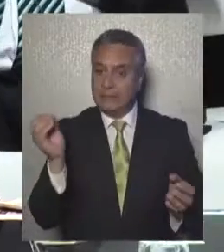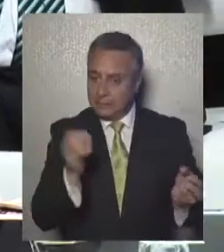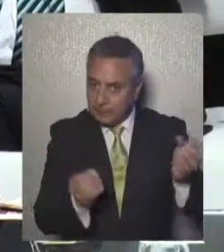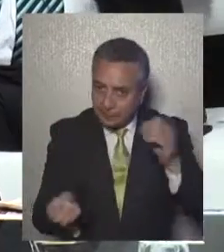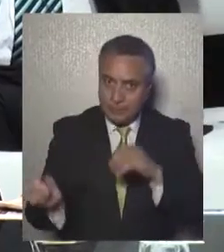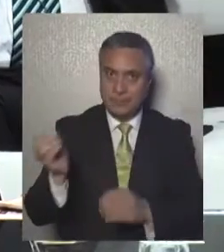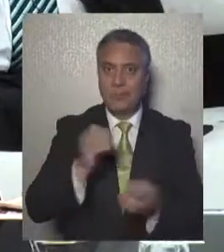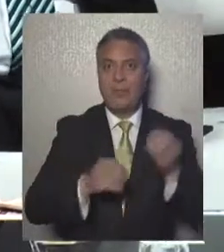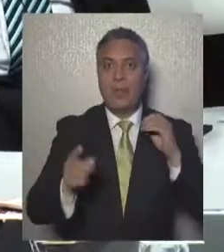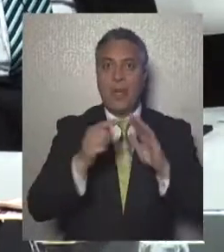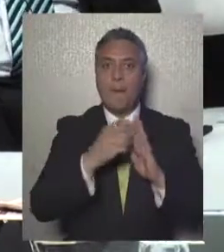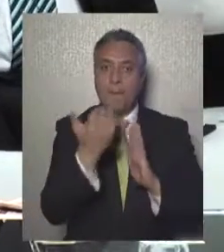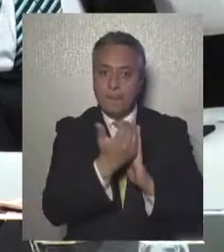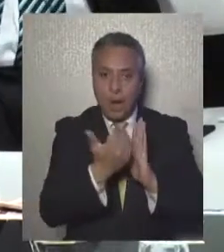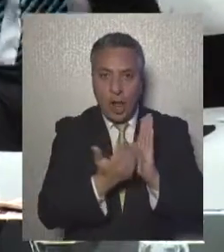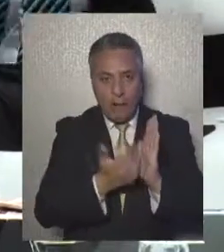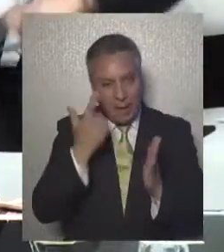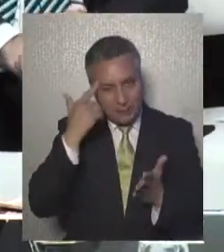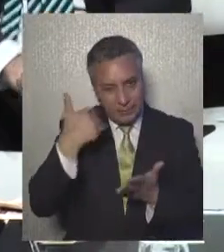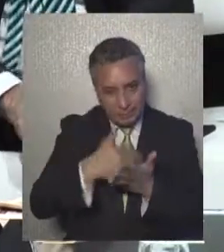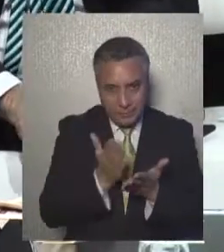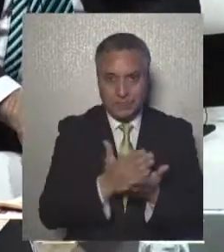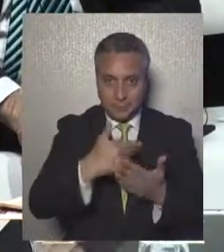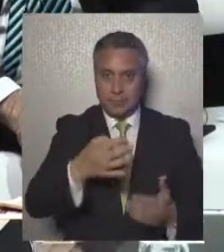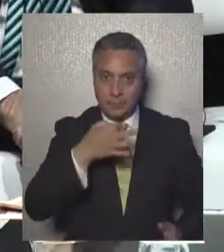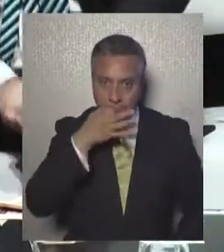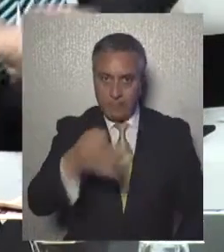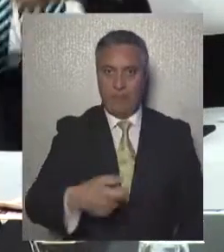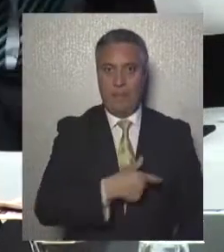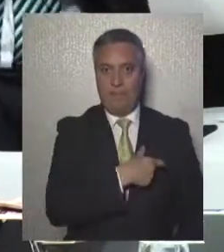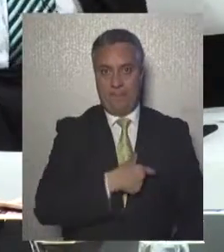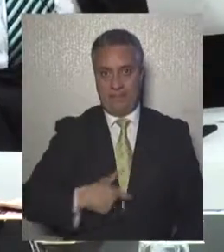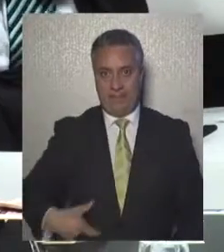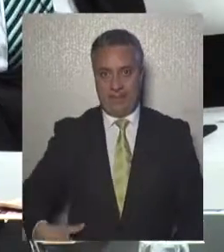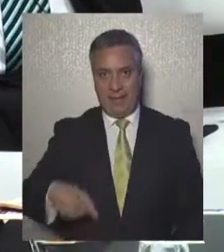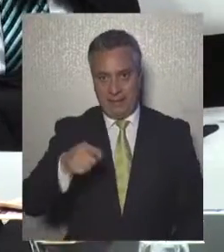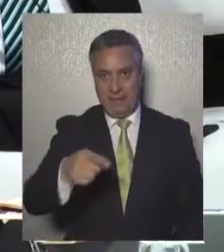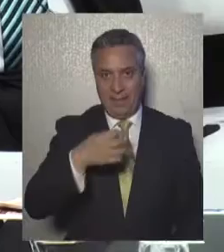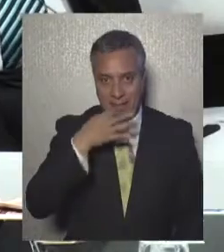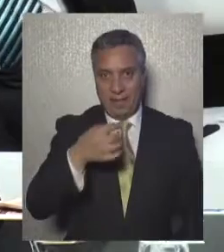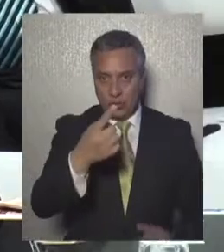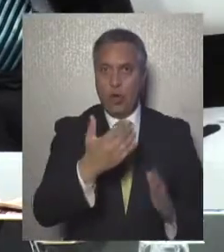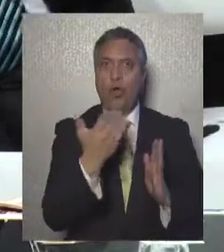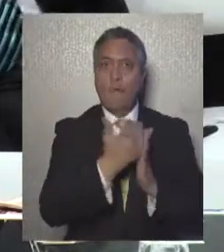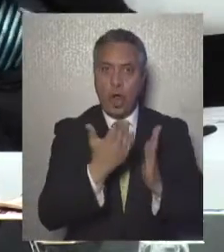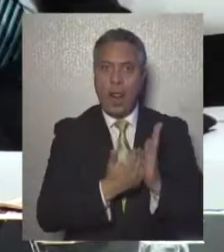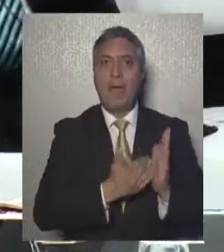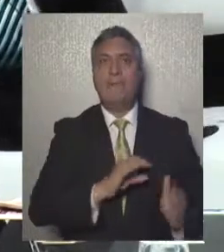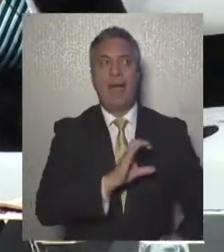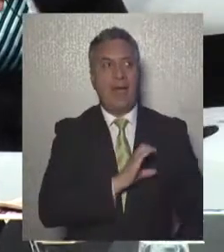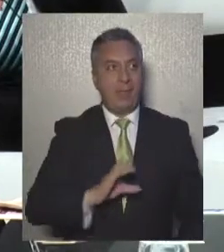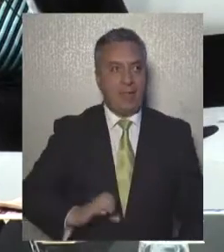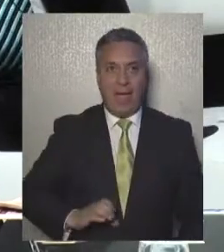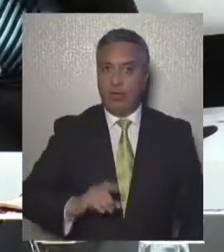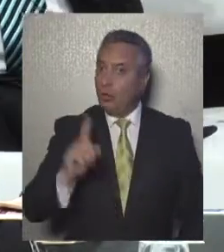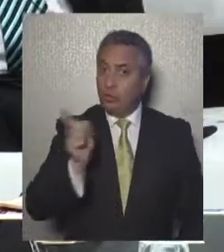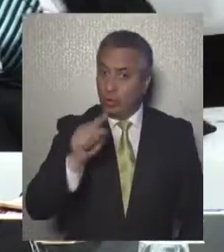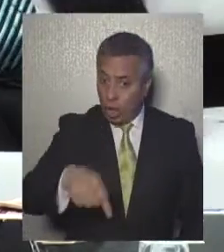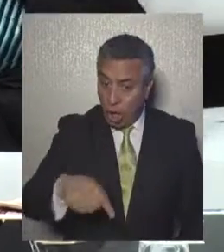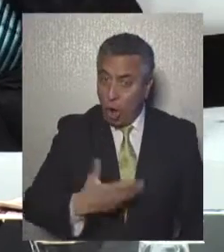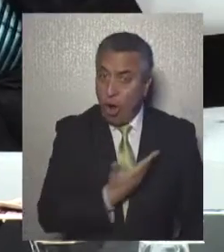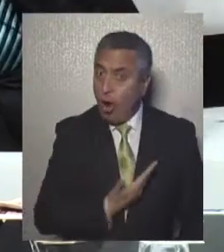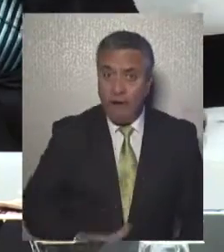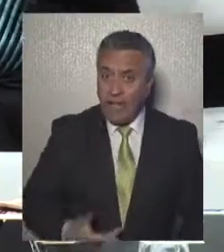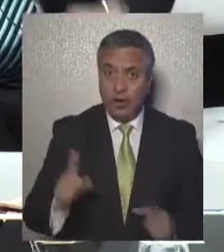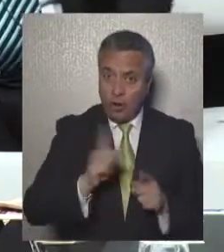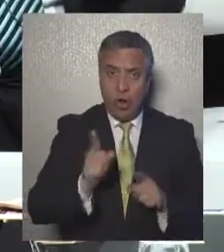el programa estratégico al cual hizo referencia la Presidenta de la República y que sea un programa de Estado, no de este gobierno. Ojalá de